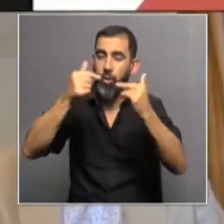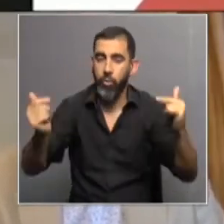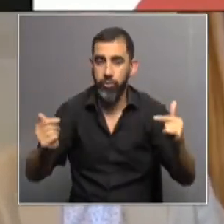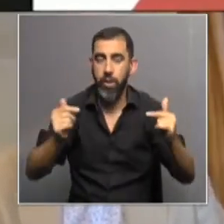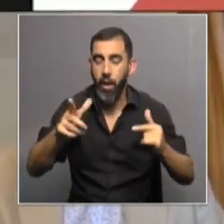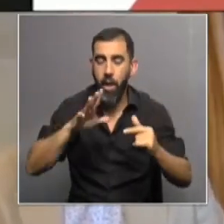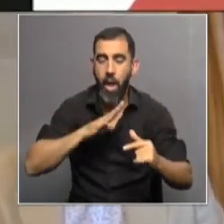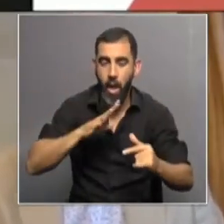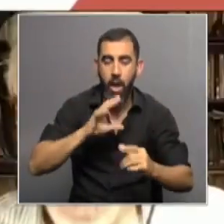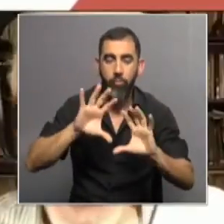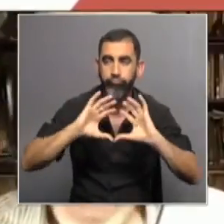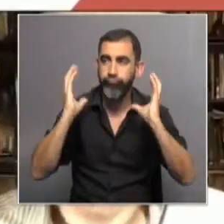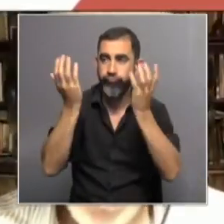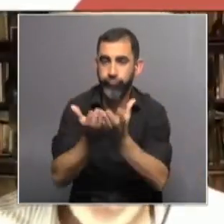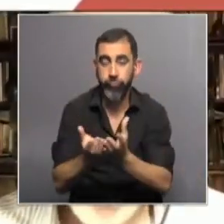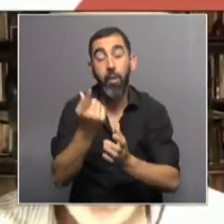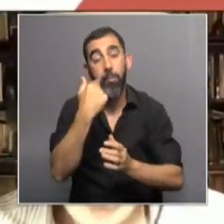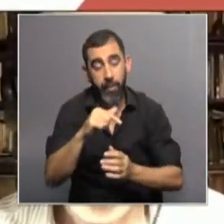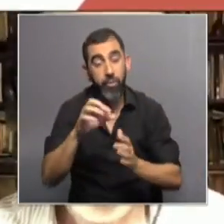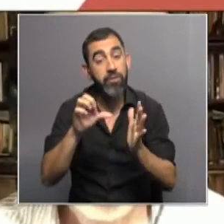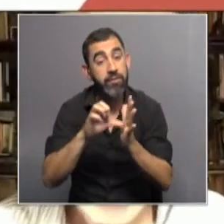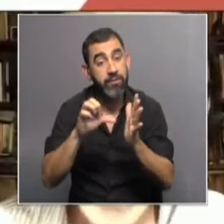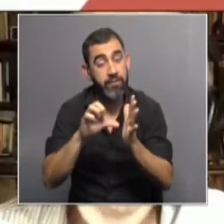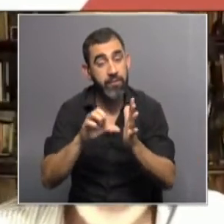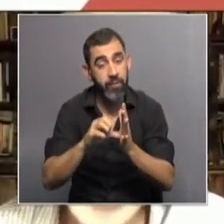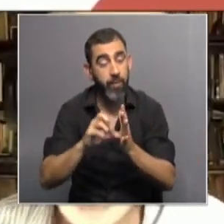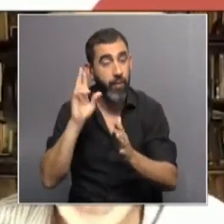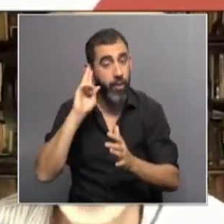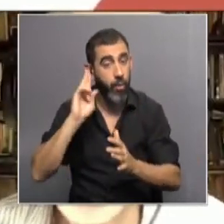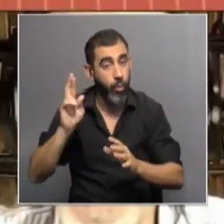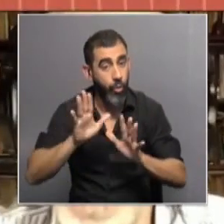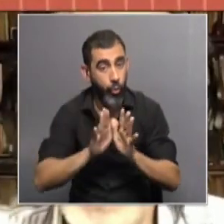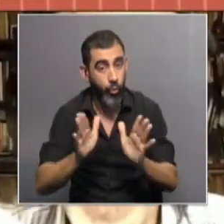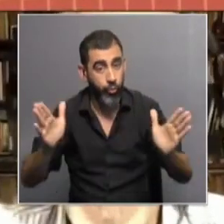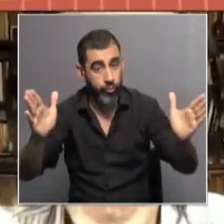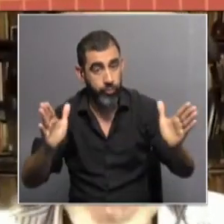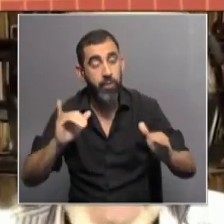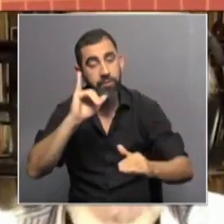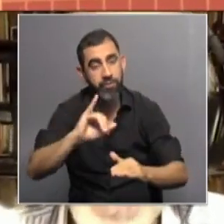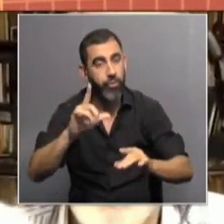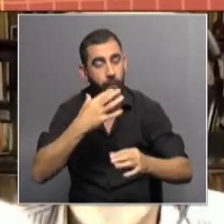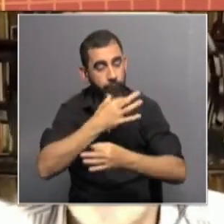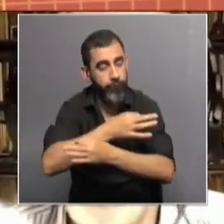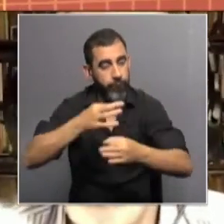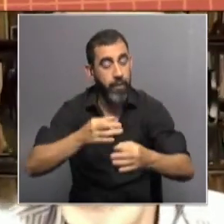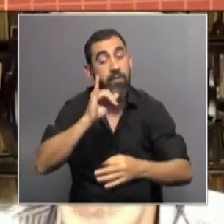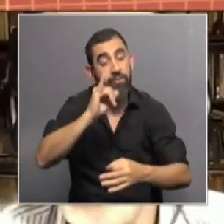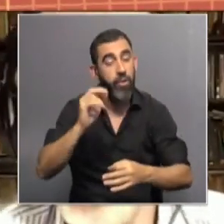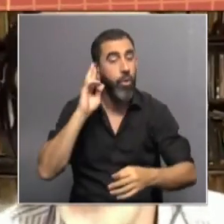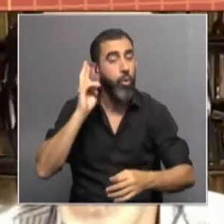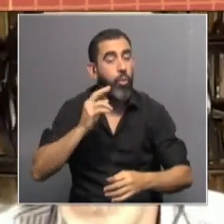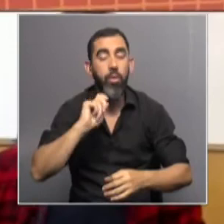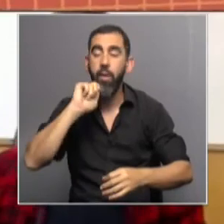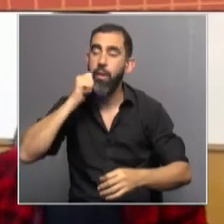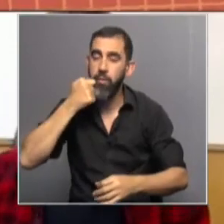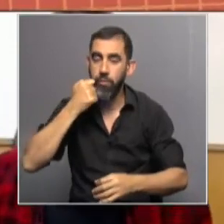vamos a encontrar el universo sin embargo los sistemas de sonido estéreo logran algo que si bien no es alta fidelidad sí es un sonido muy